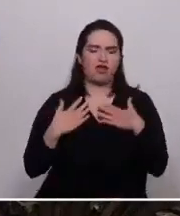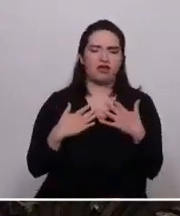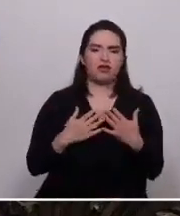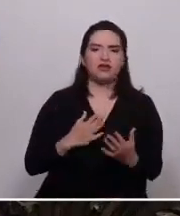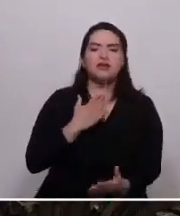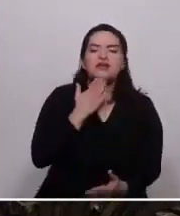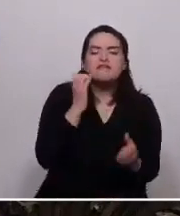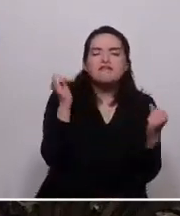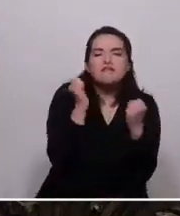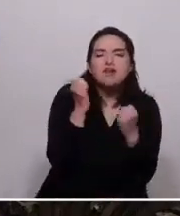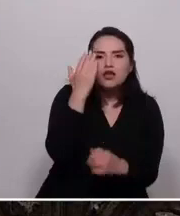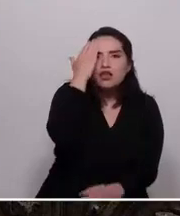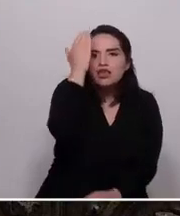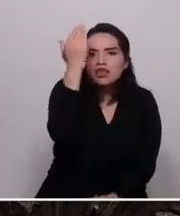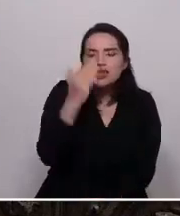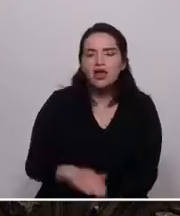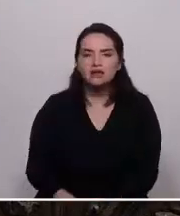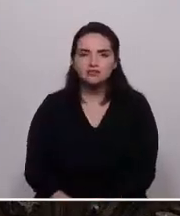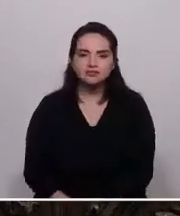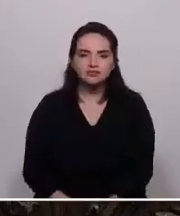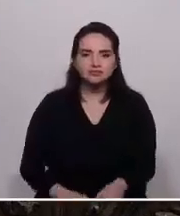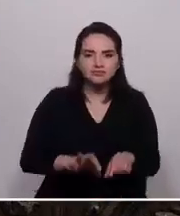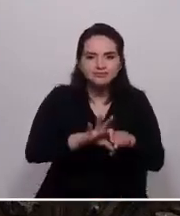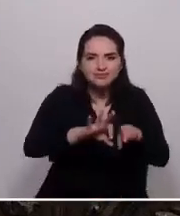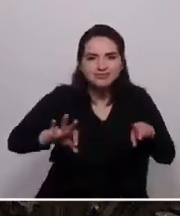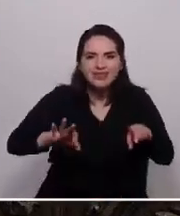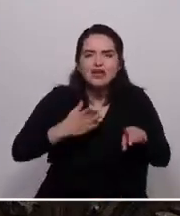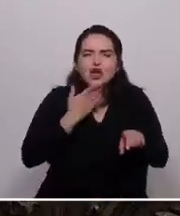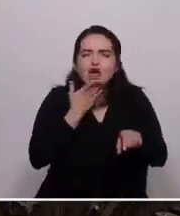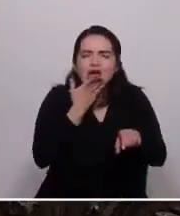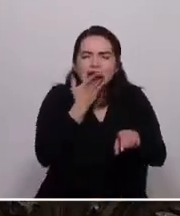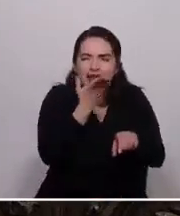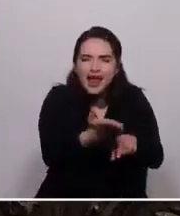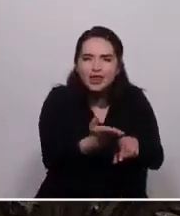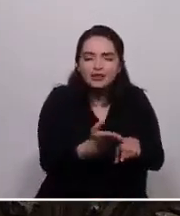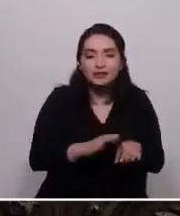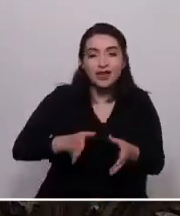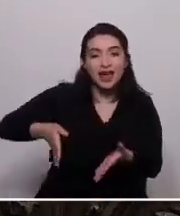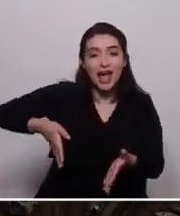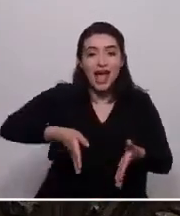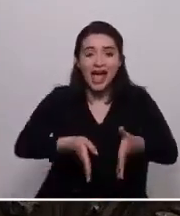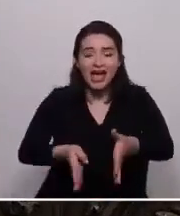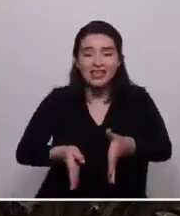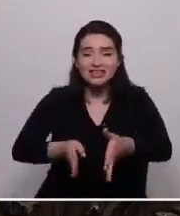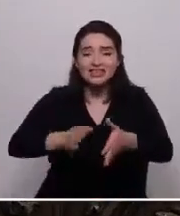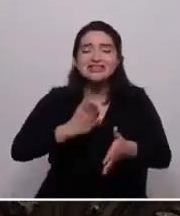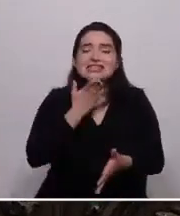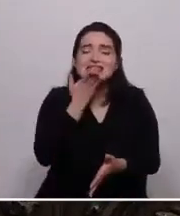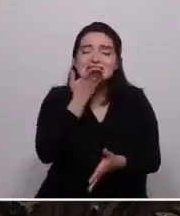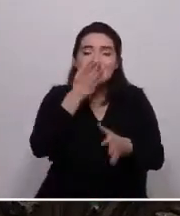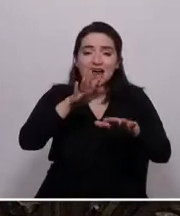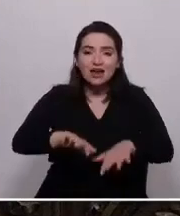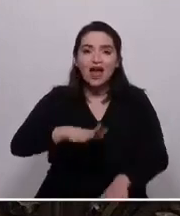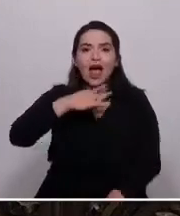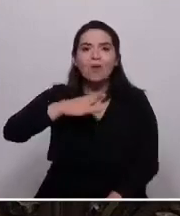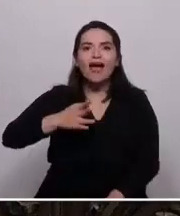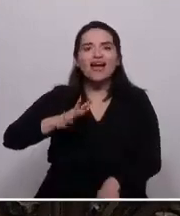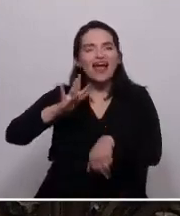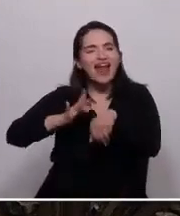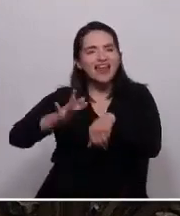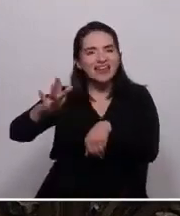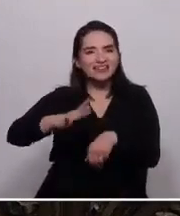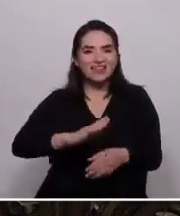día, sortear las cañerías congeladas, las carchas en las calles y el agua hirviendo que echaba mi padre al auto para sacarle el